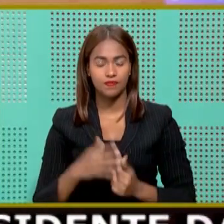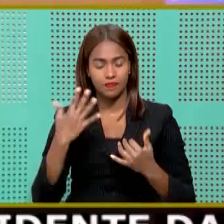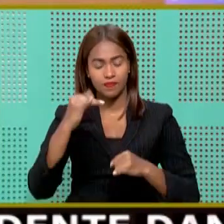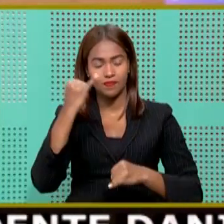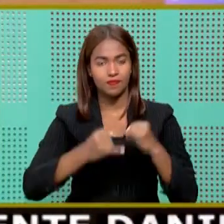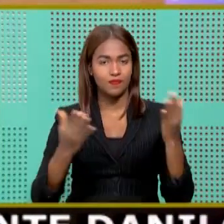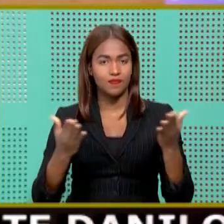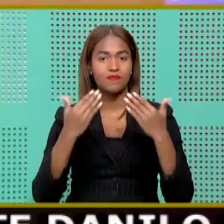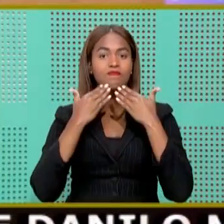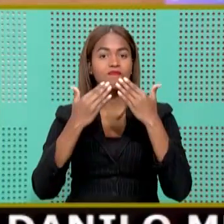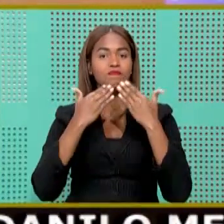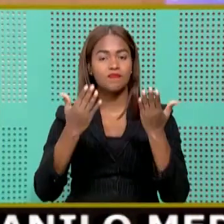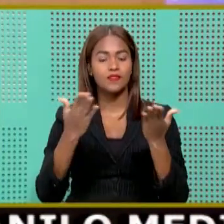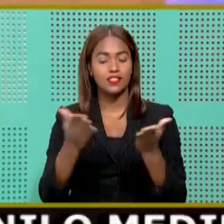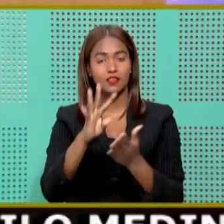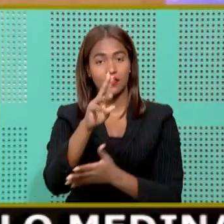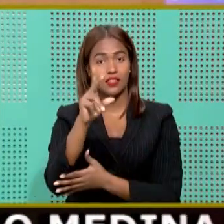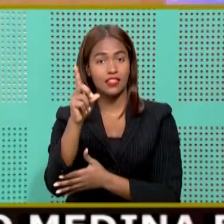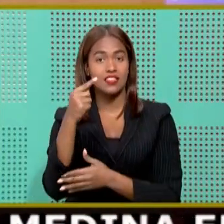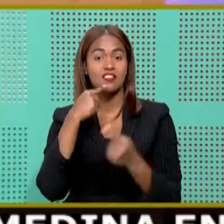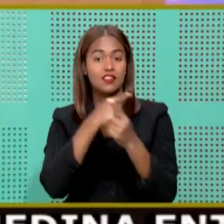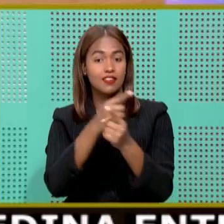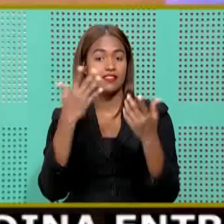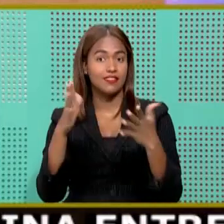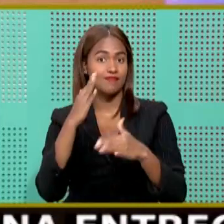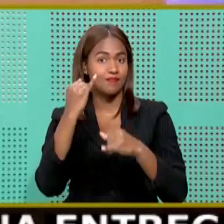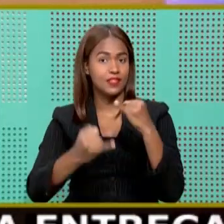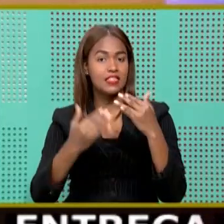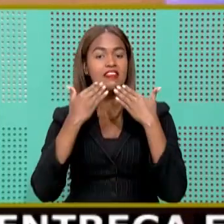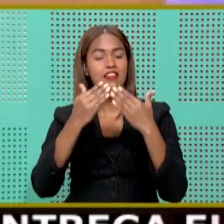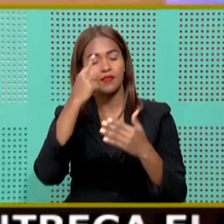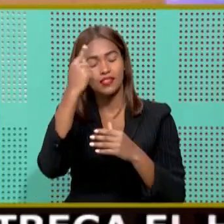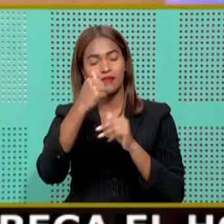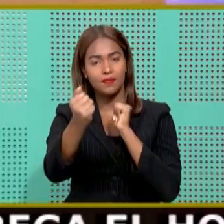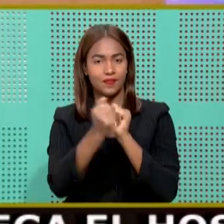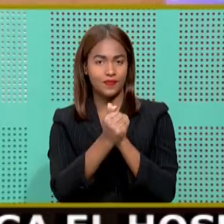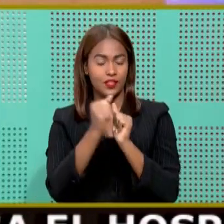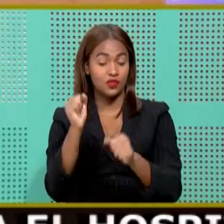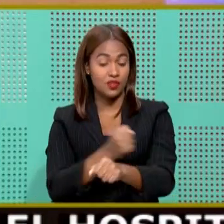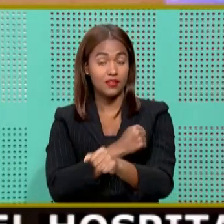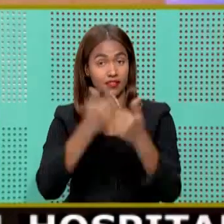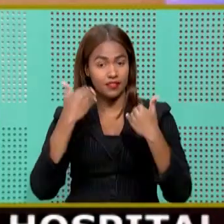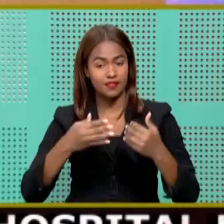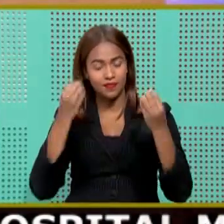Despedimos así esta emisión de 4 horas de noticias. Gracias infinitas por siempre acompañarnos. Zuleima